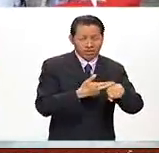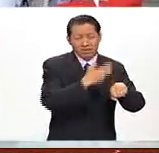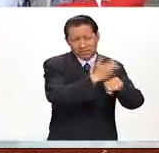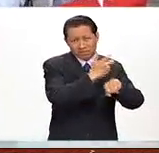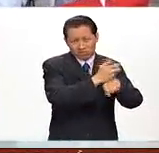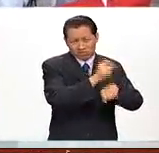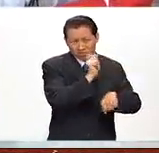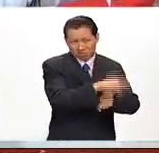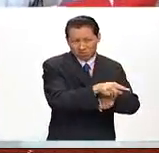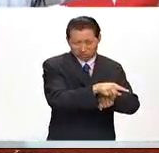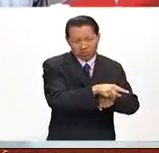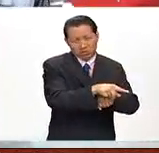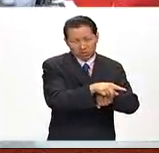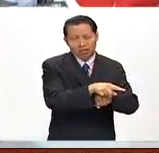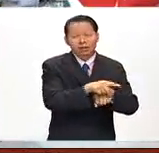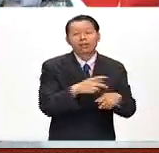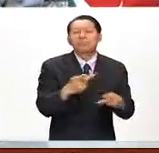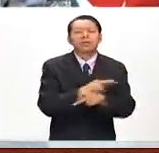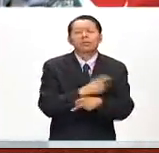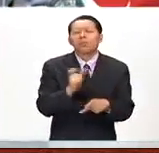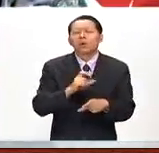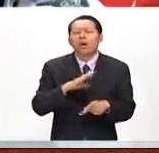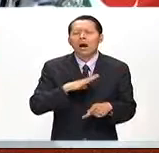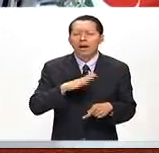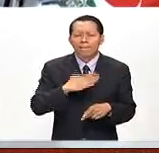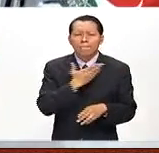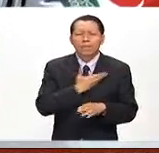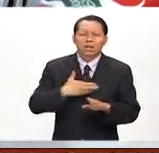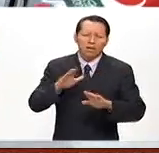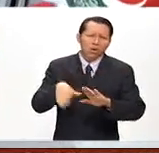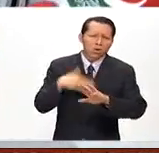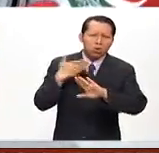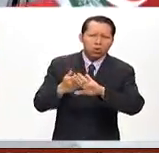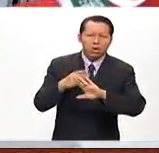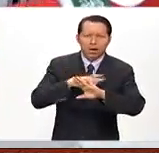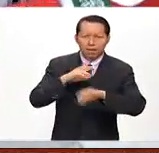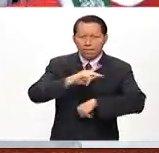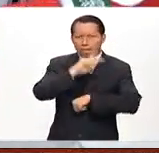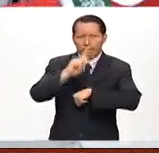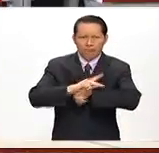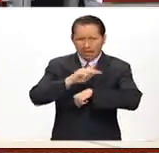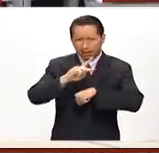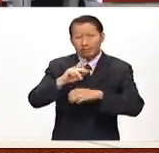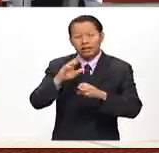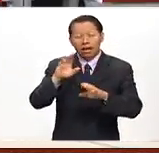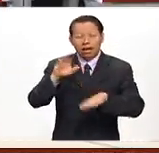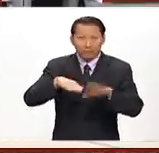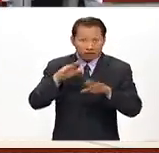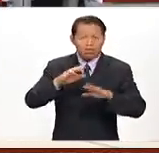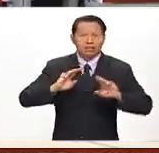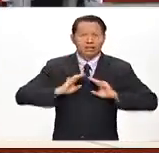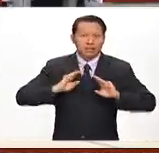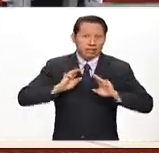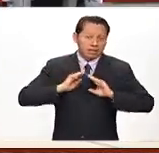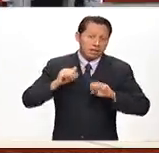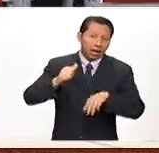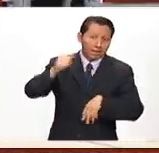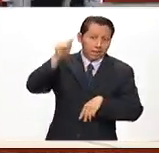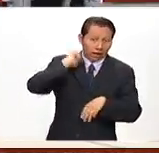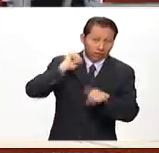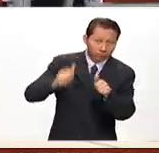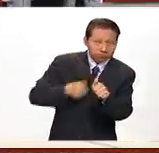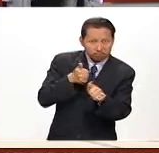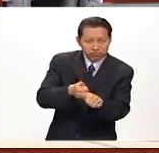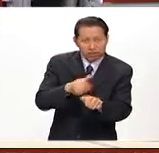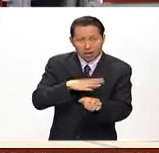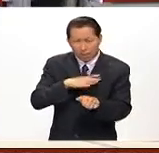Unidos. Normalmente la historia de los golpes de Estado nos indica que hay países, a veces detrás del ejército, quienes impulsan estos golpes de